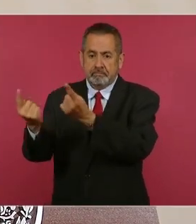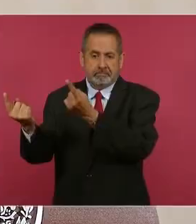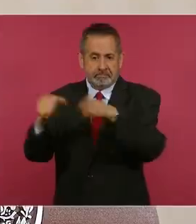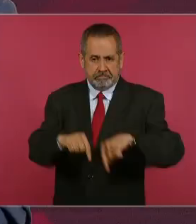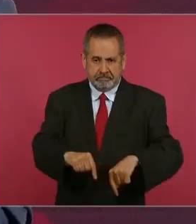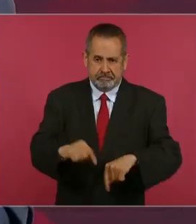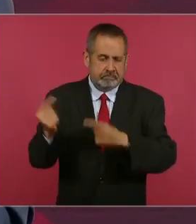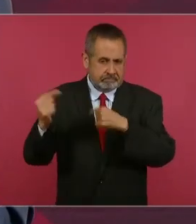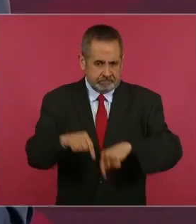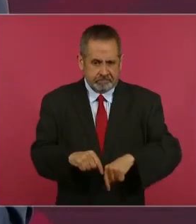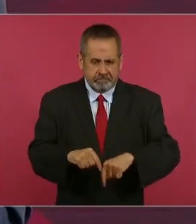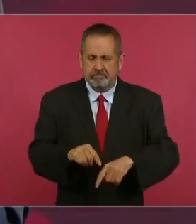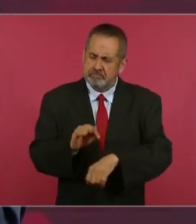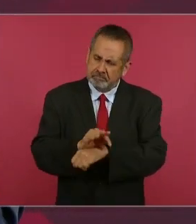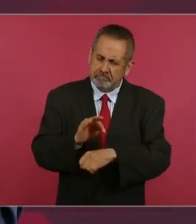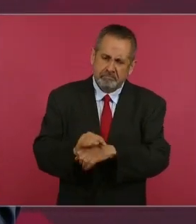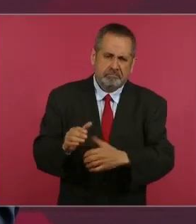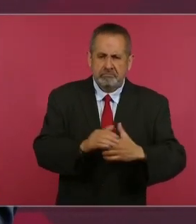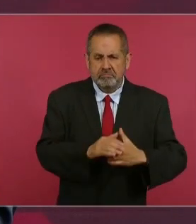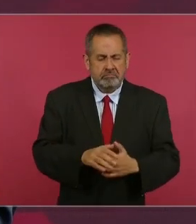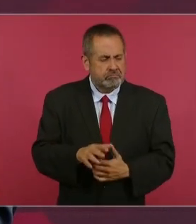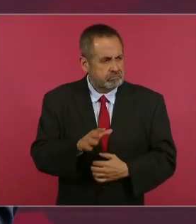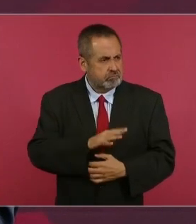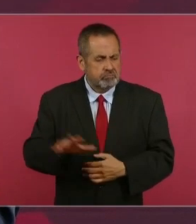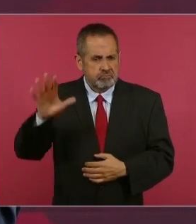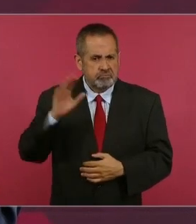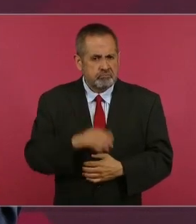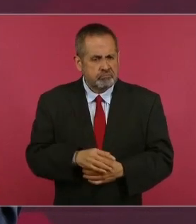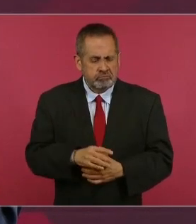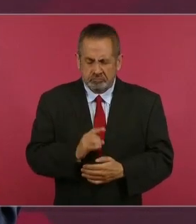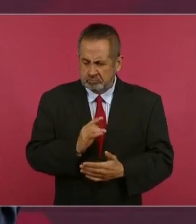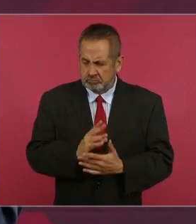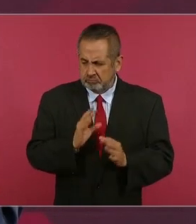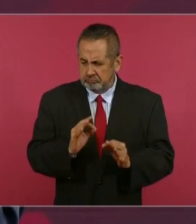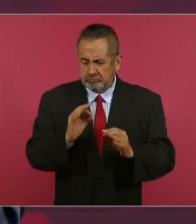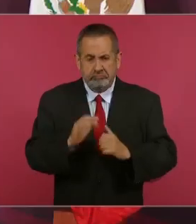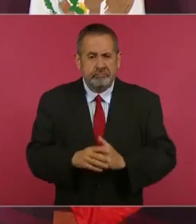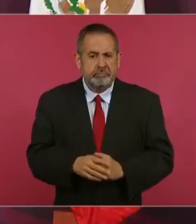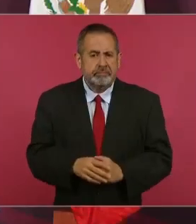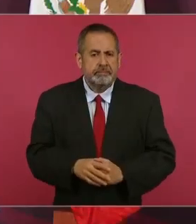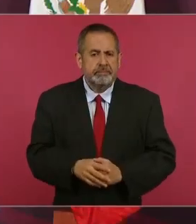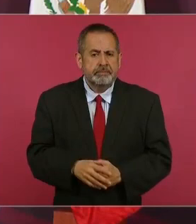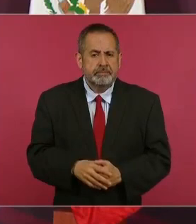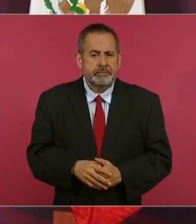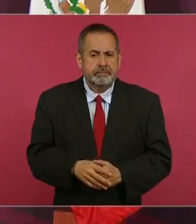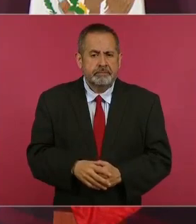es algo único, y no solo